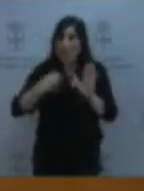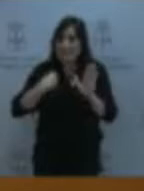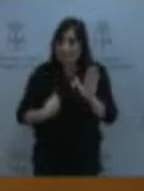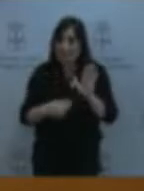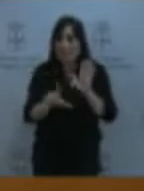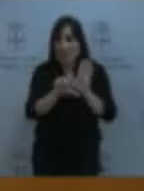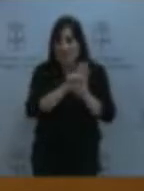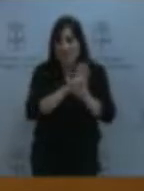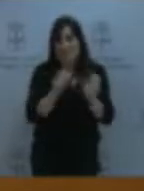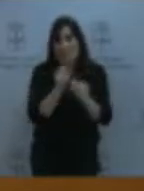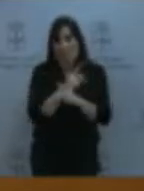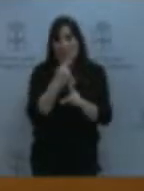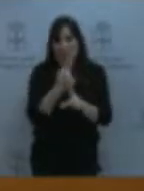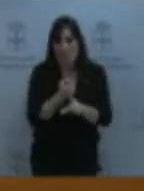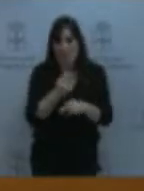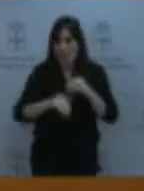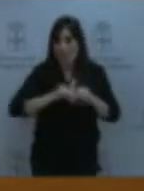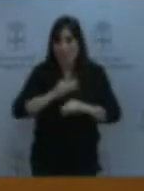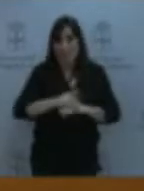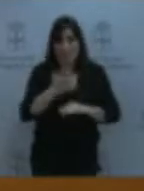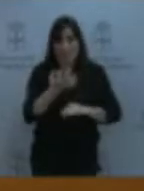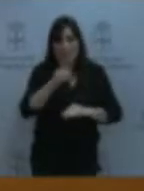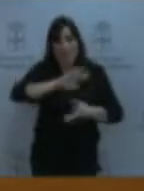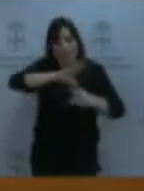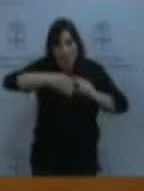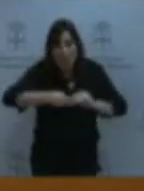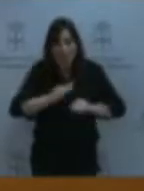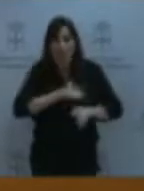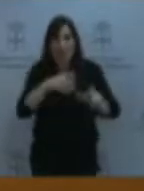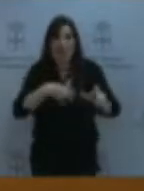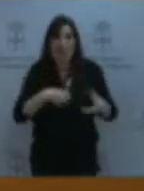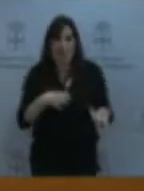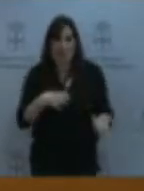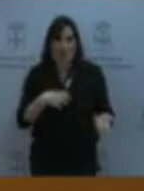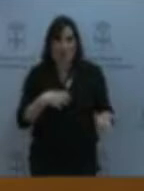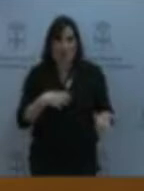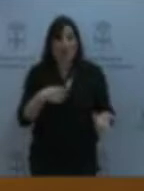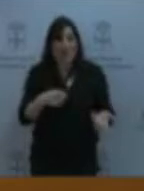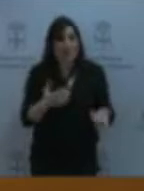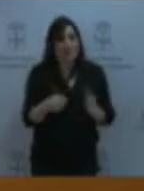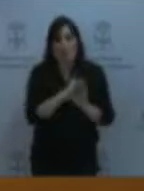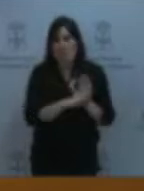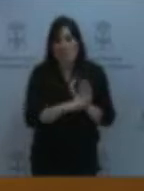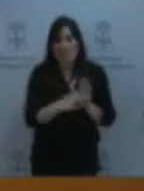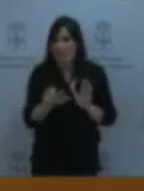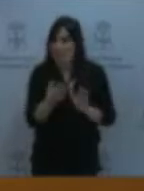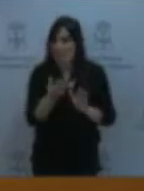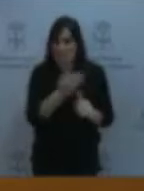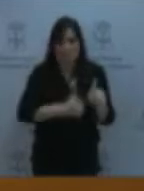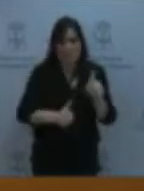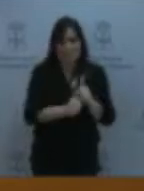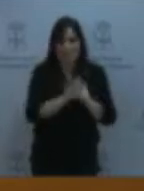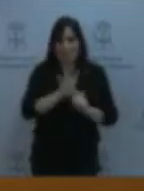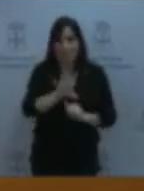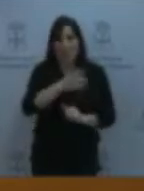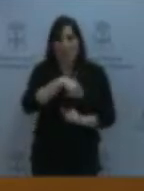Aplicarlo también al personal funcionario debe ser una medida a adoptar ya en el conjunto del Estado español, cuyas normas se imponen